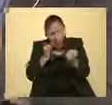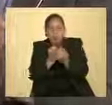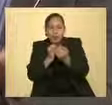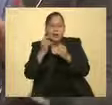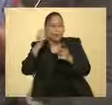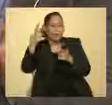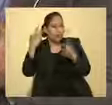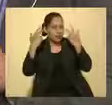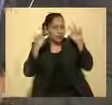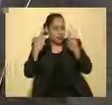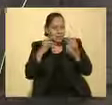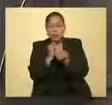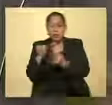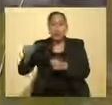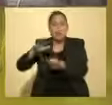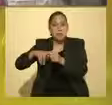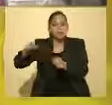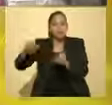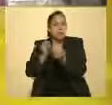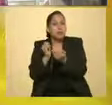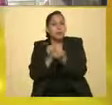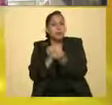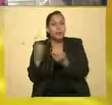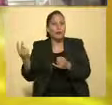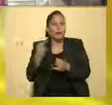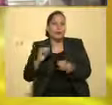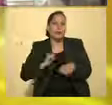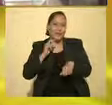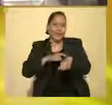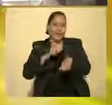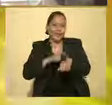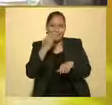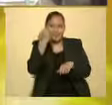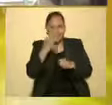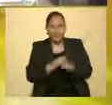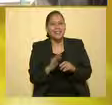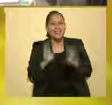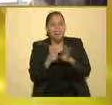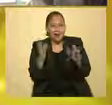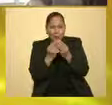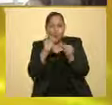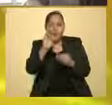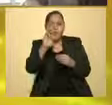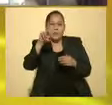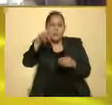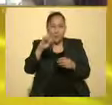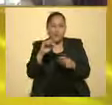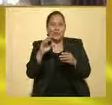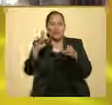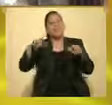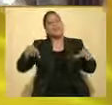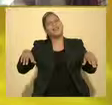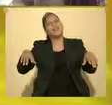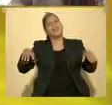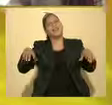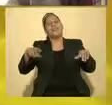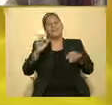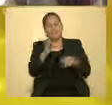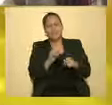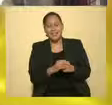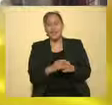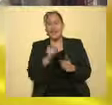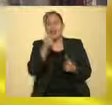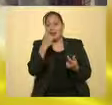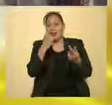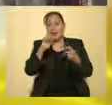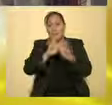rasurado. Ajá, y tu mascota también. Entonces, ambos están aprovechando el tiempo. Imagina, ¿no?, Kike con Bruno en el spa. Qué raro. Hay otro que donde mientras tu